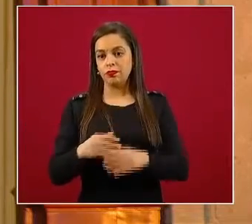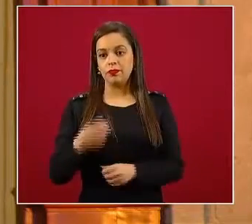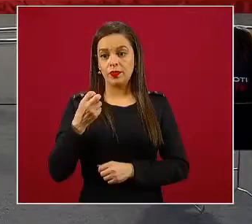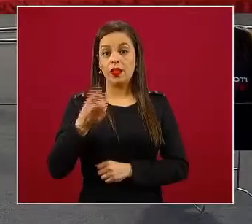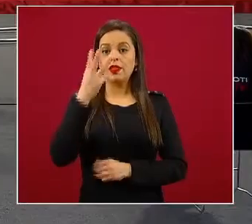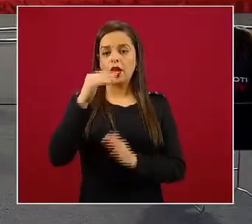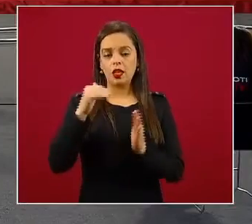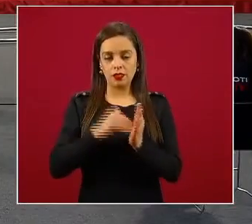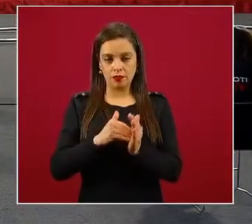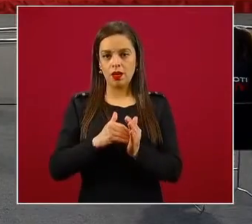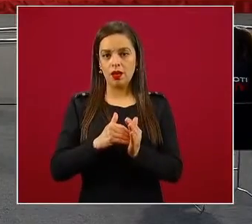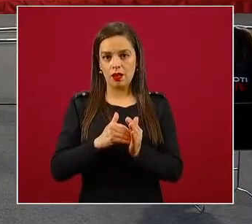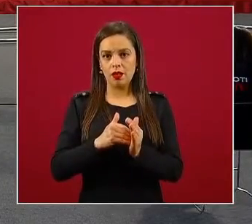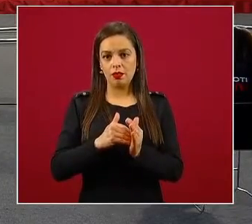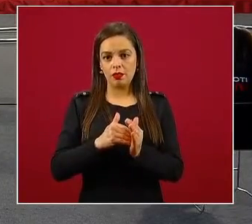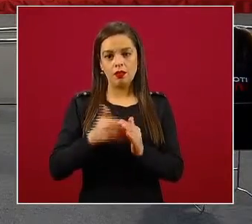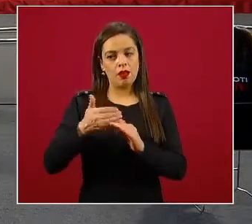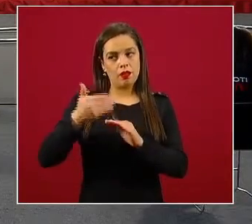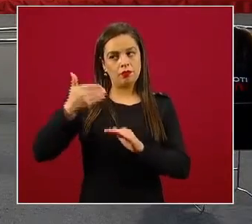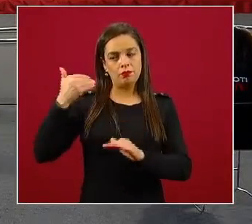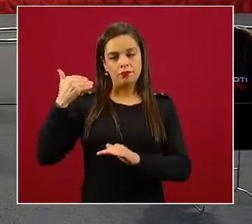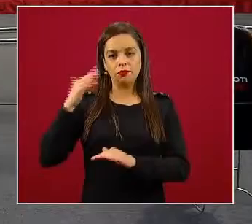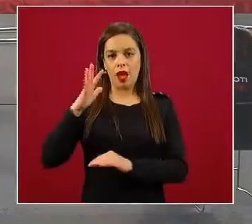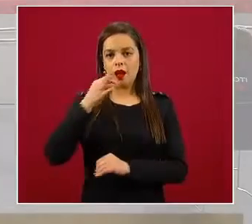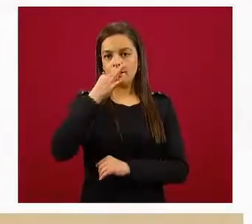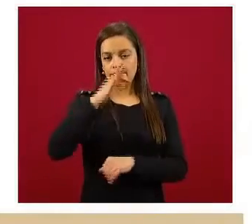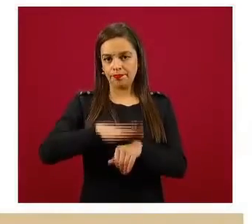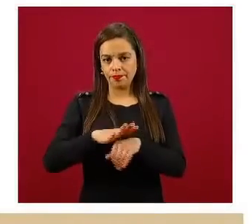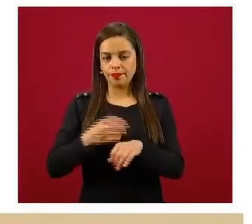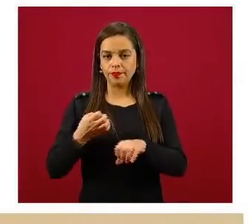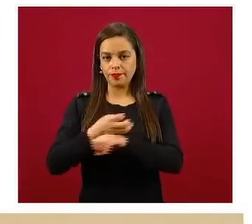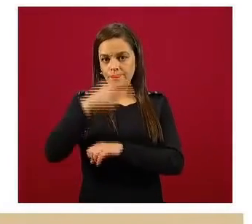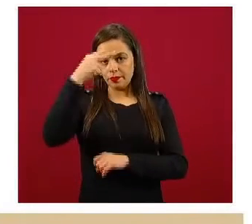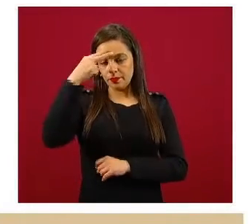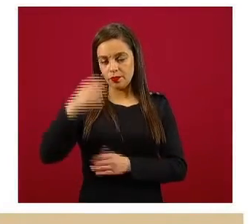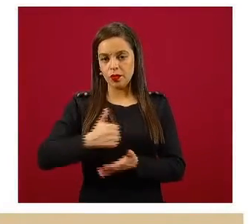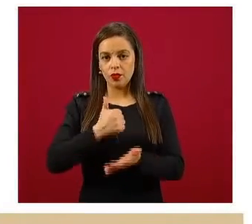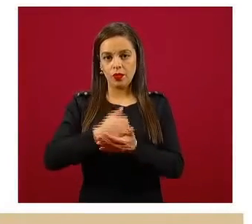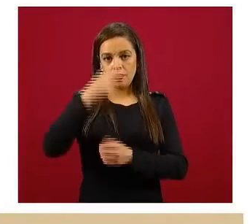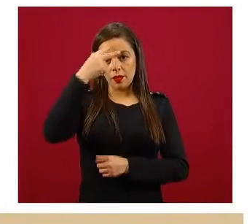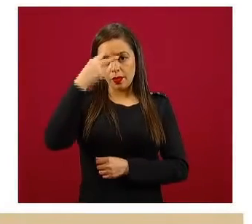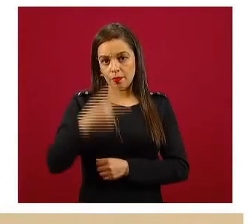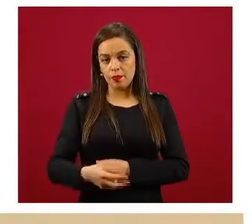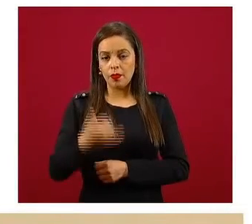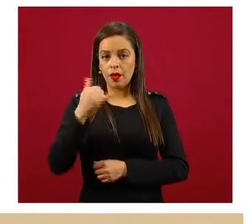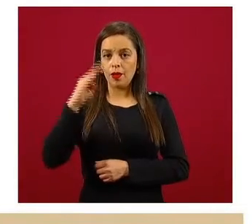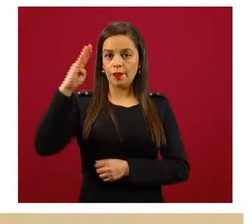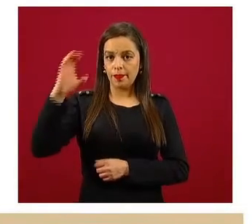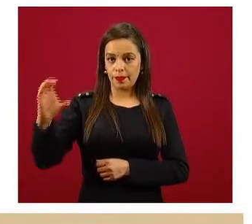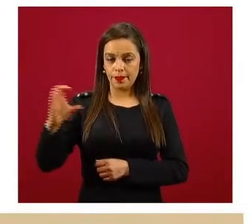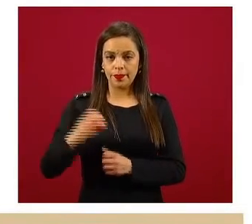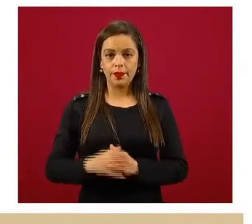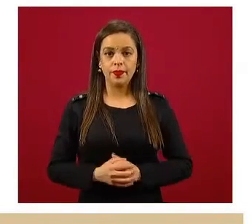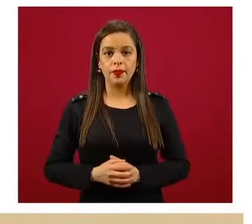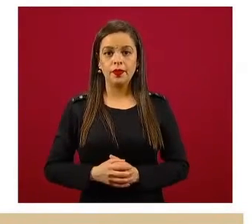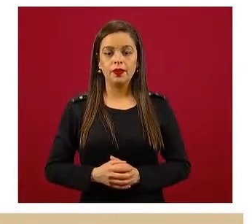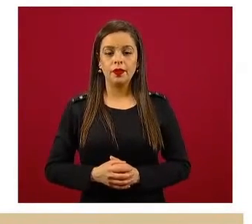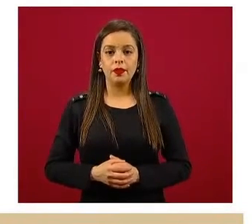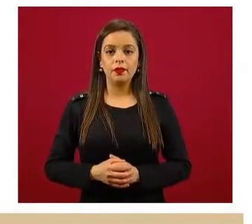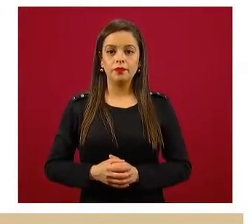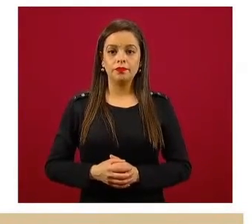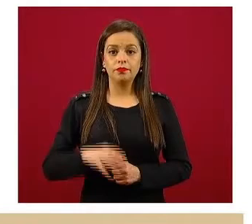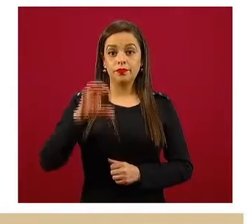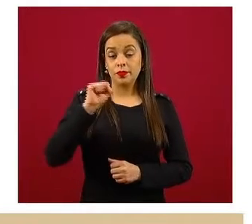ya los veníamos diciendo en días previos: el Estado de México, la Ciudad de México y Baja California, y